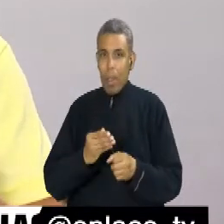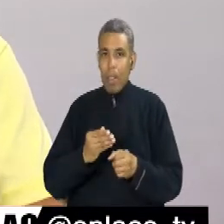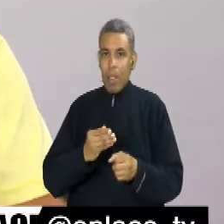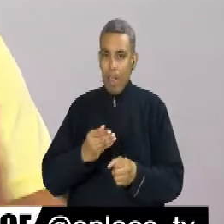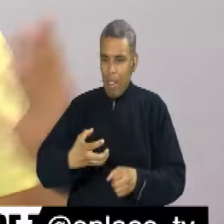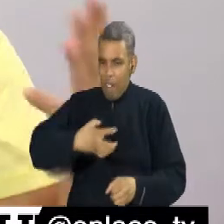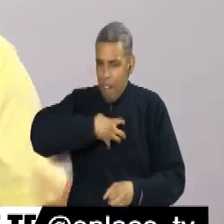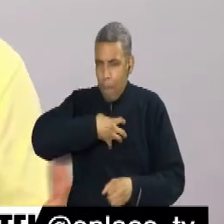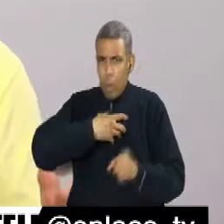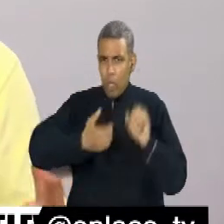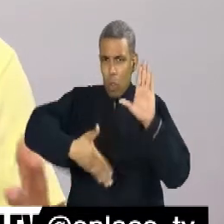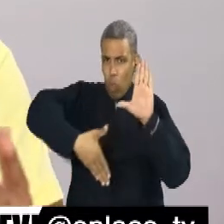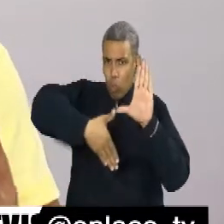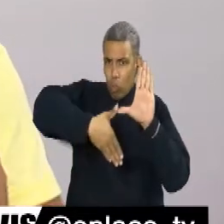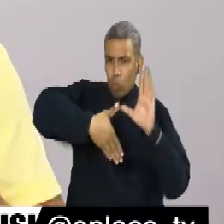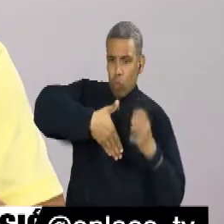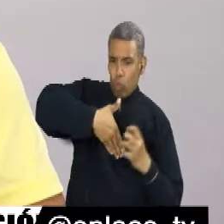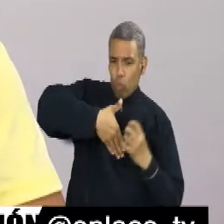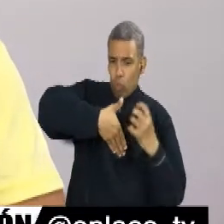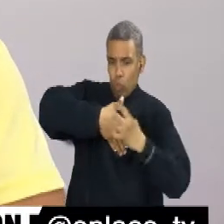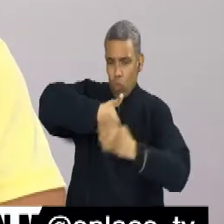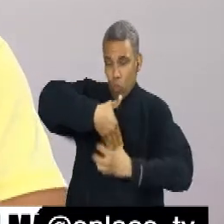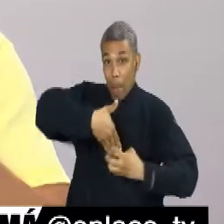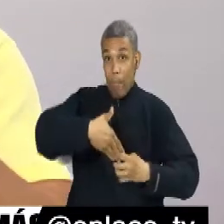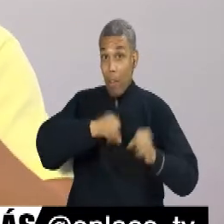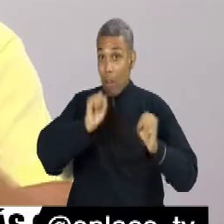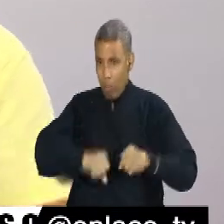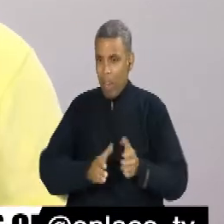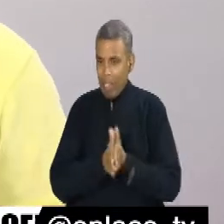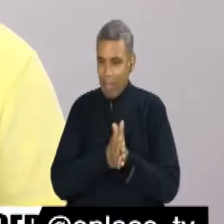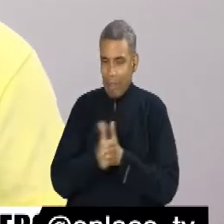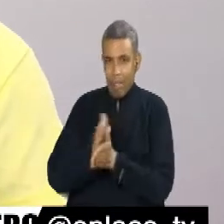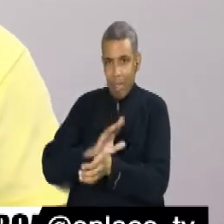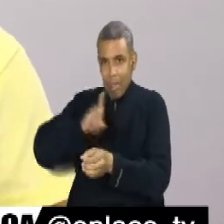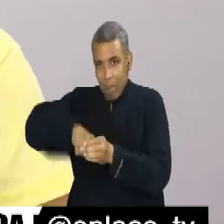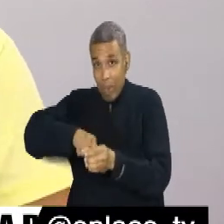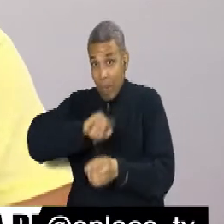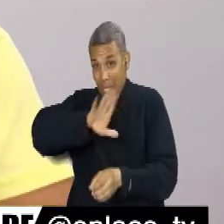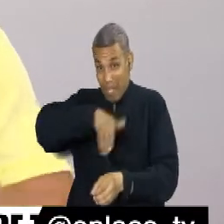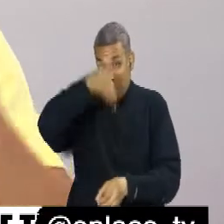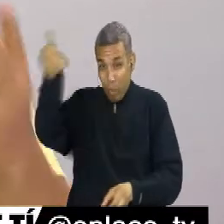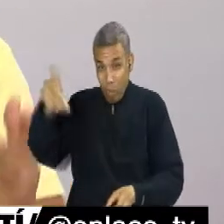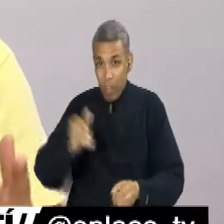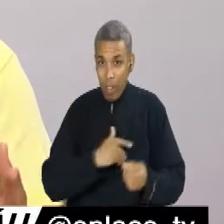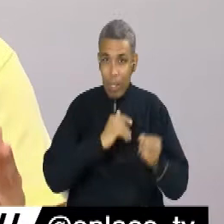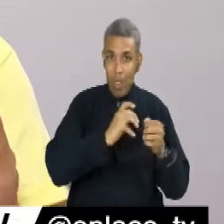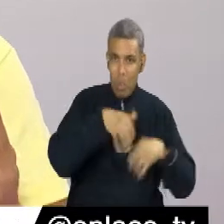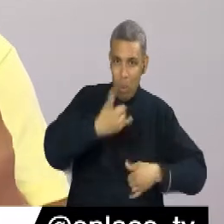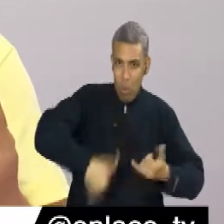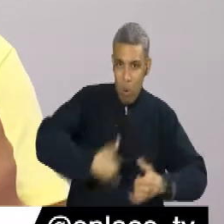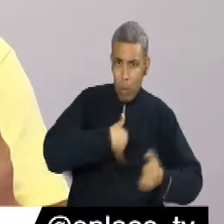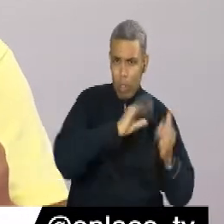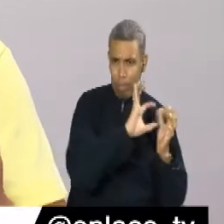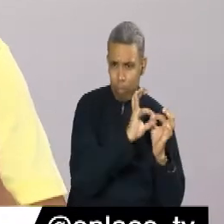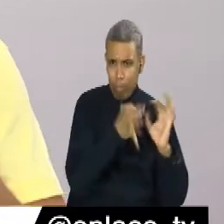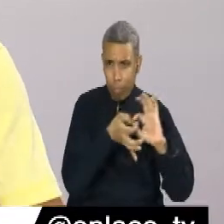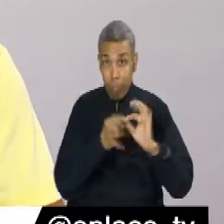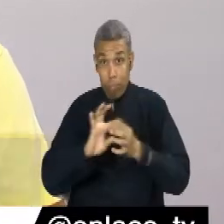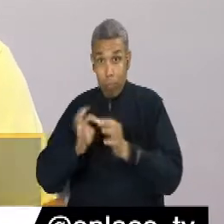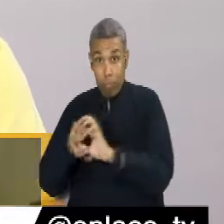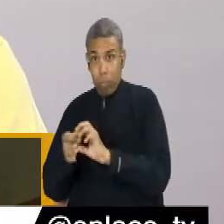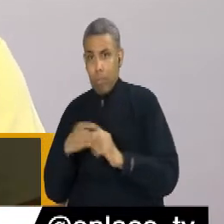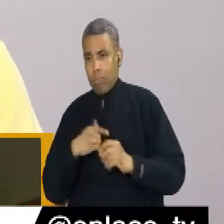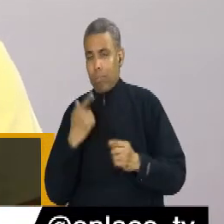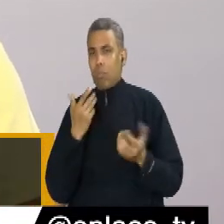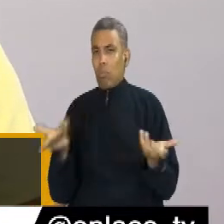para los deportistas de Sudamérica en ganarse el cupo para los Juegos Olímpicos de la Juventud de Argentina. Este evento, los Juegos Suramericanos son en